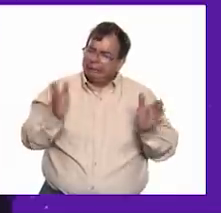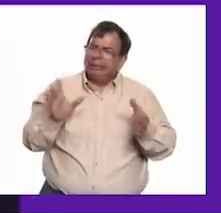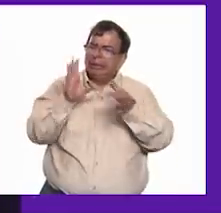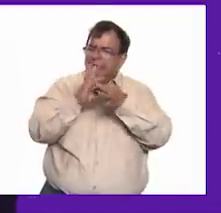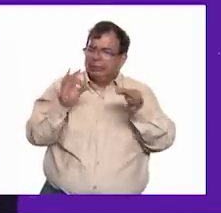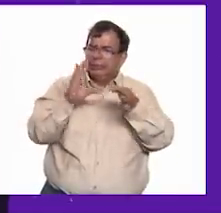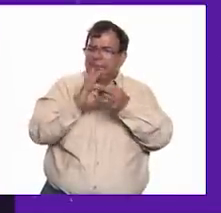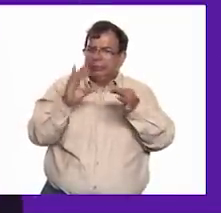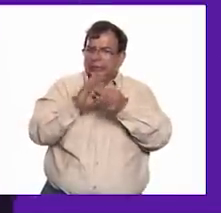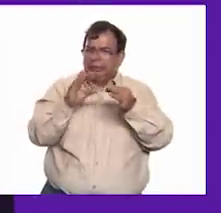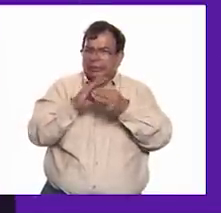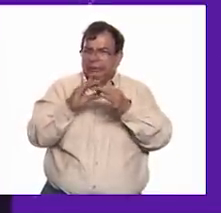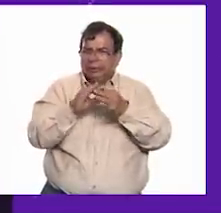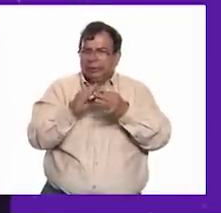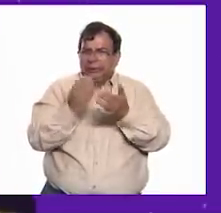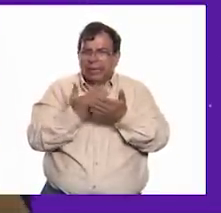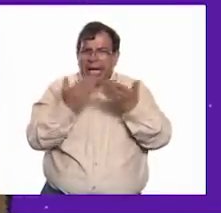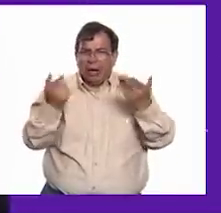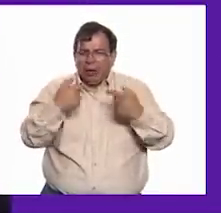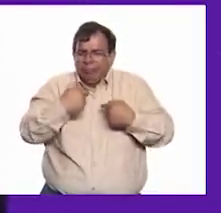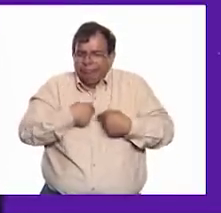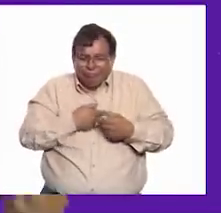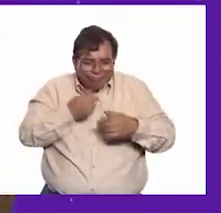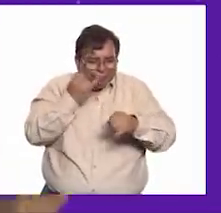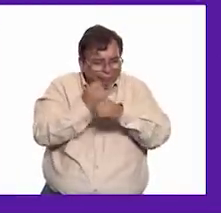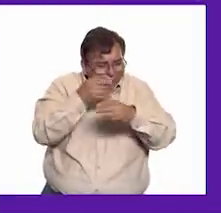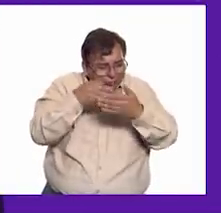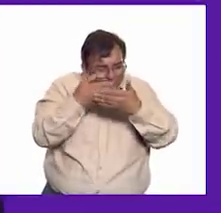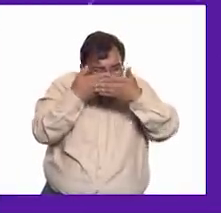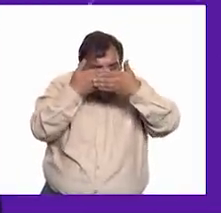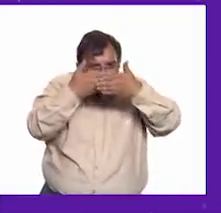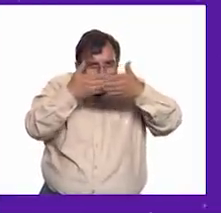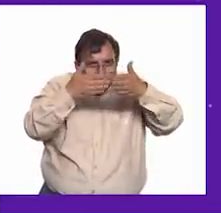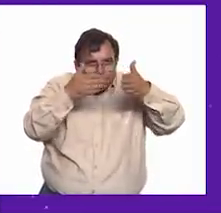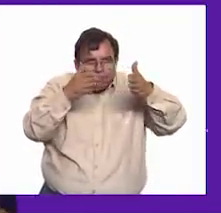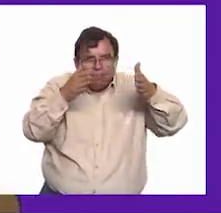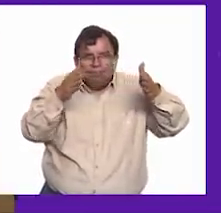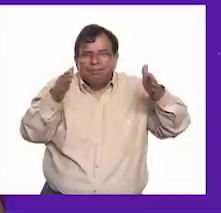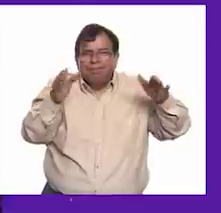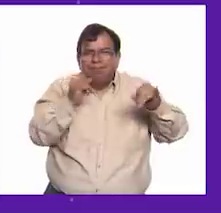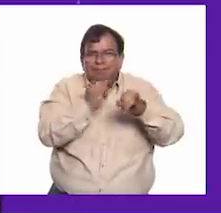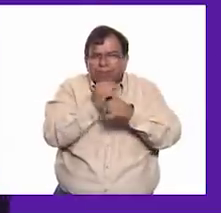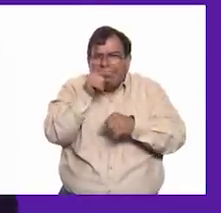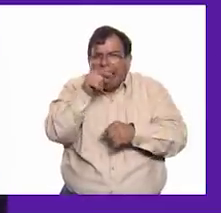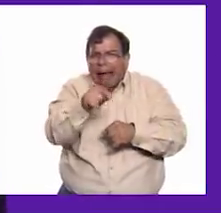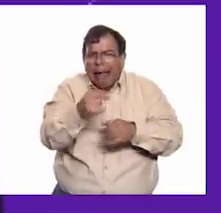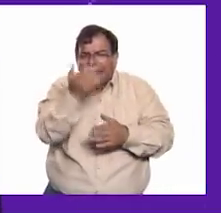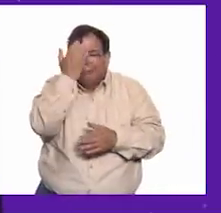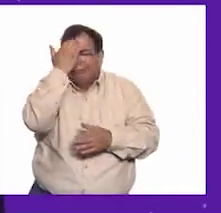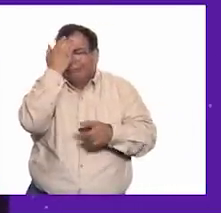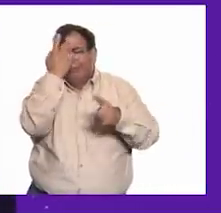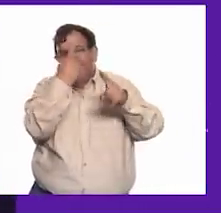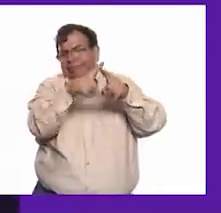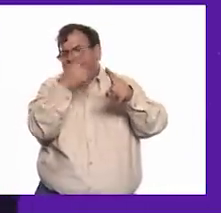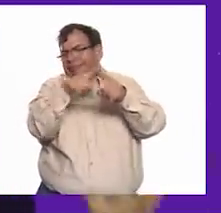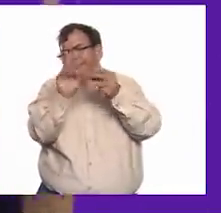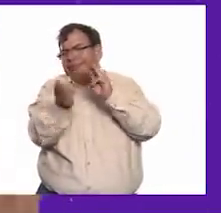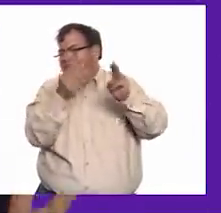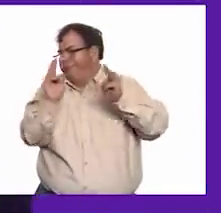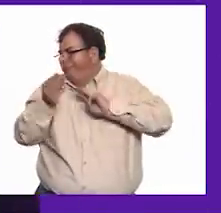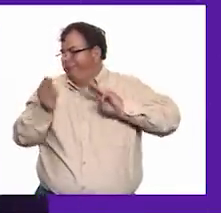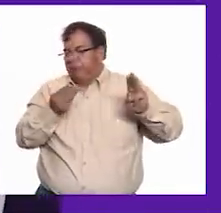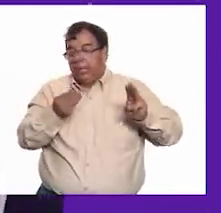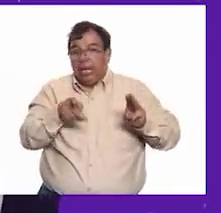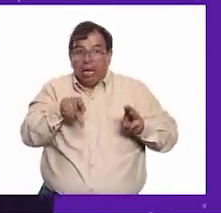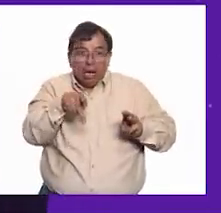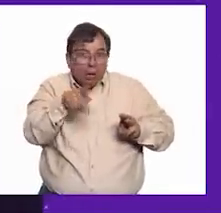una de las ventajas de nuestro yo digital es que nos abre las puertas al ciberespacio, donde podremos conocer mundos nuevos. Pero